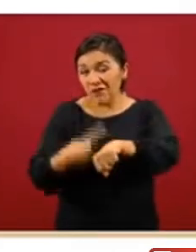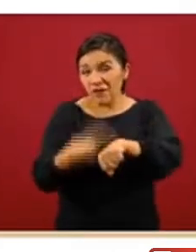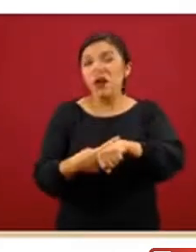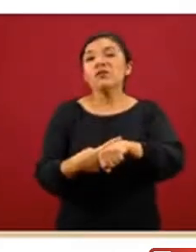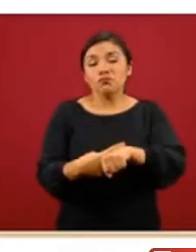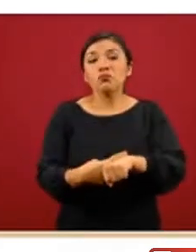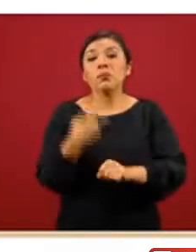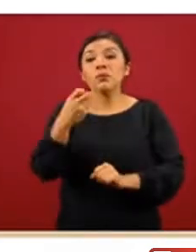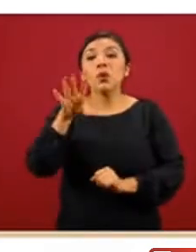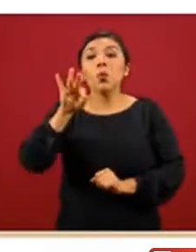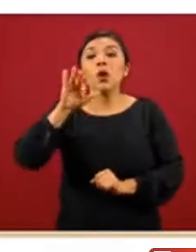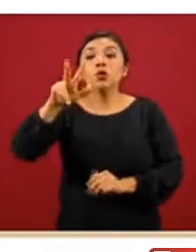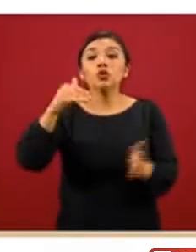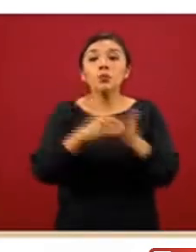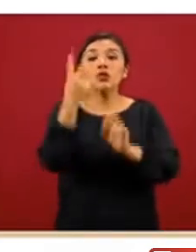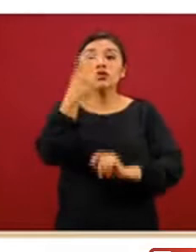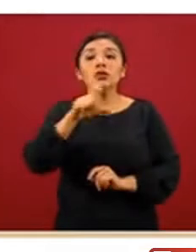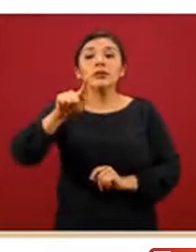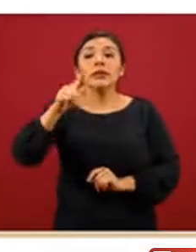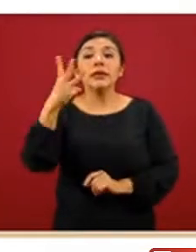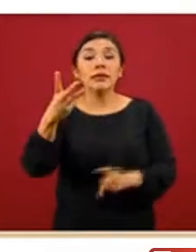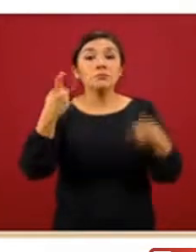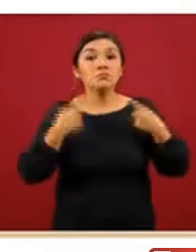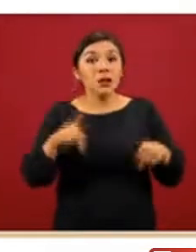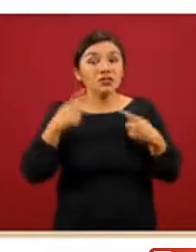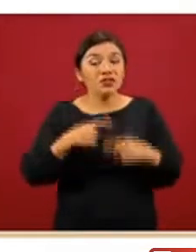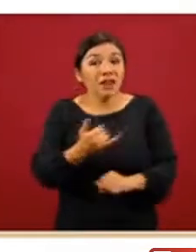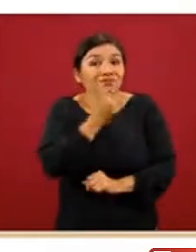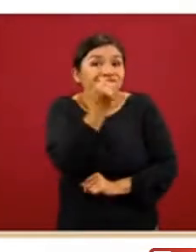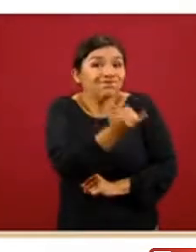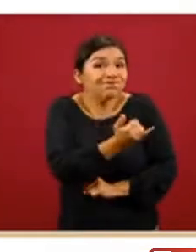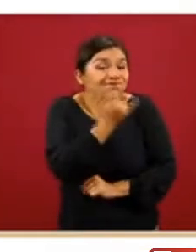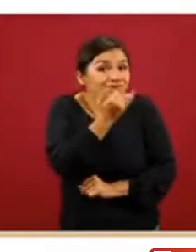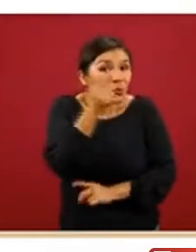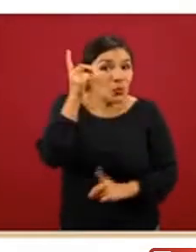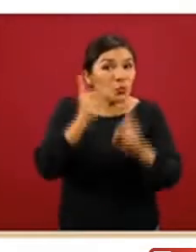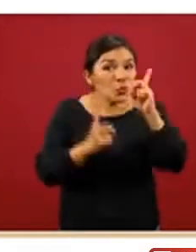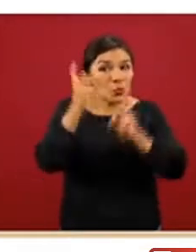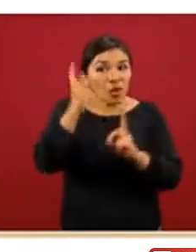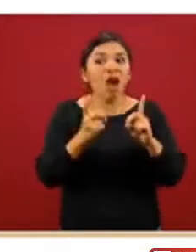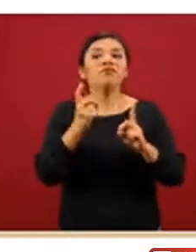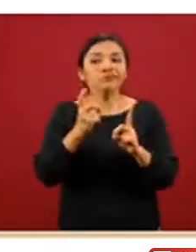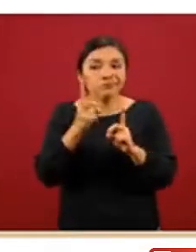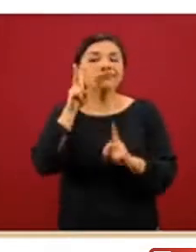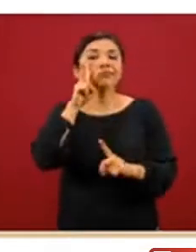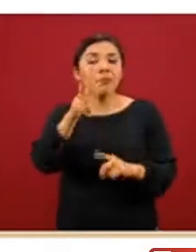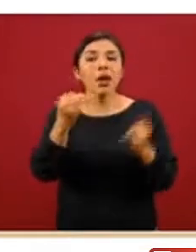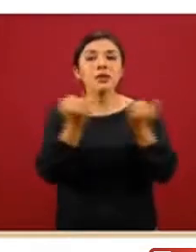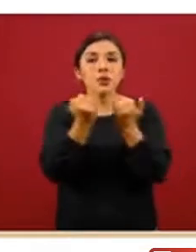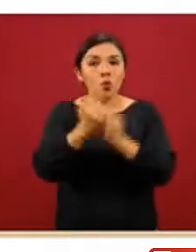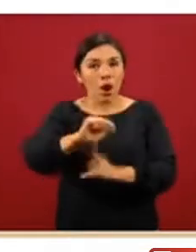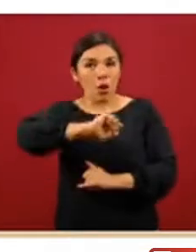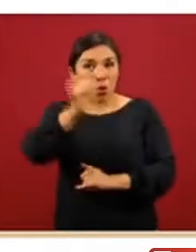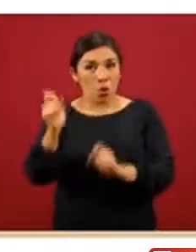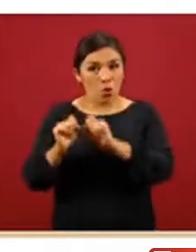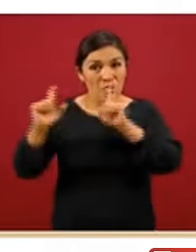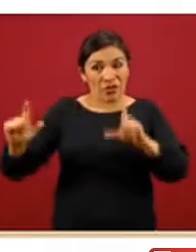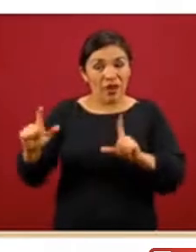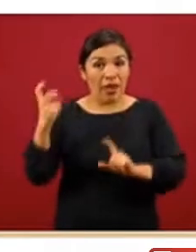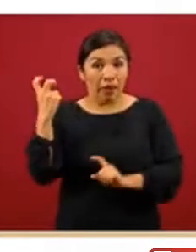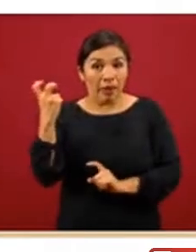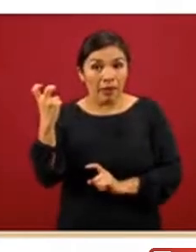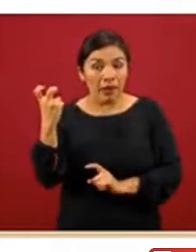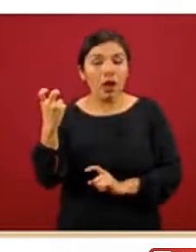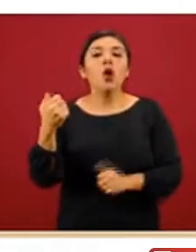estos 48.273 casos que aún son sospechosos, podemos también verlos en la siguiente diapositiva, pero